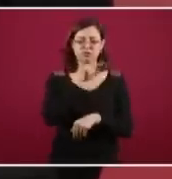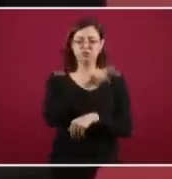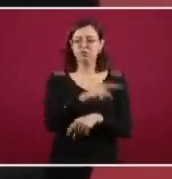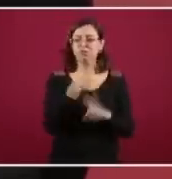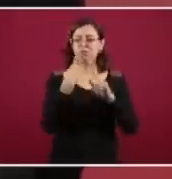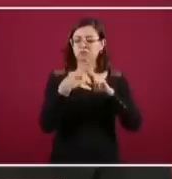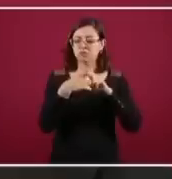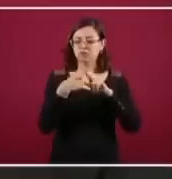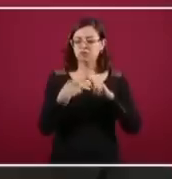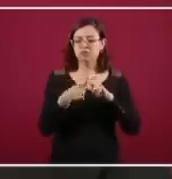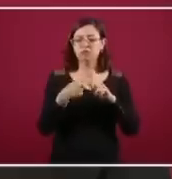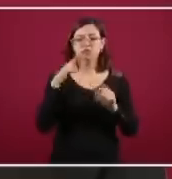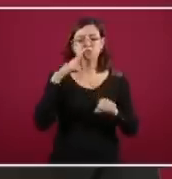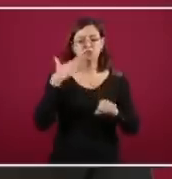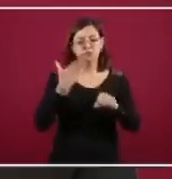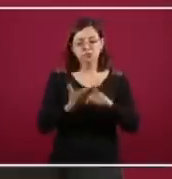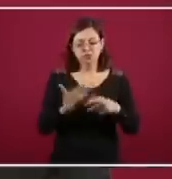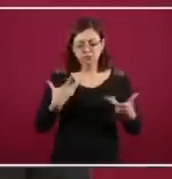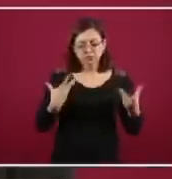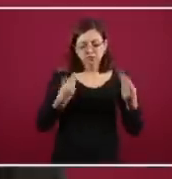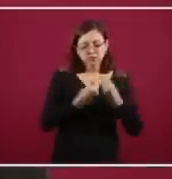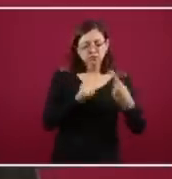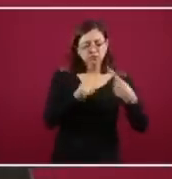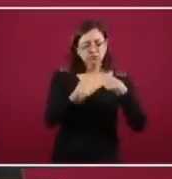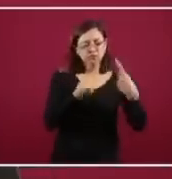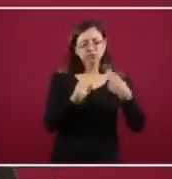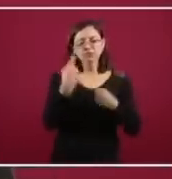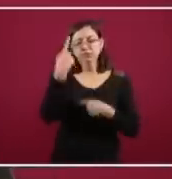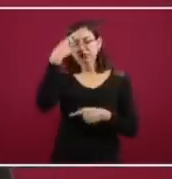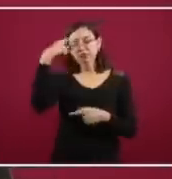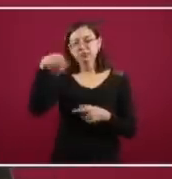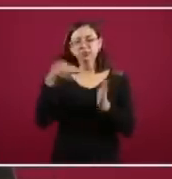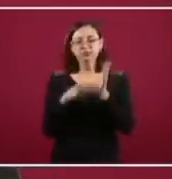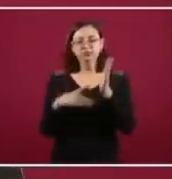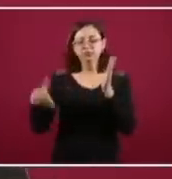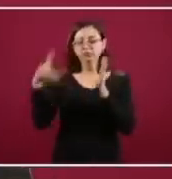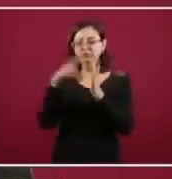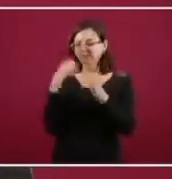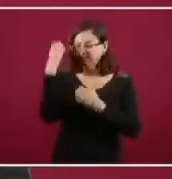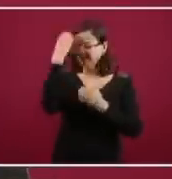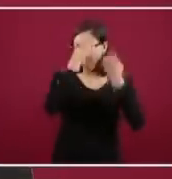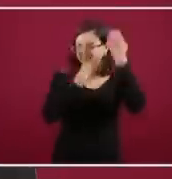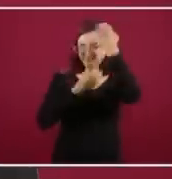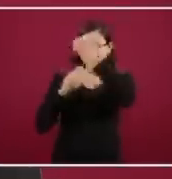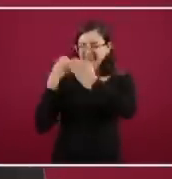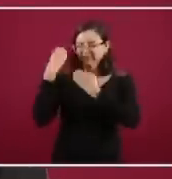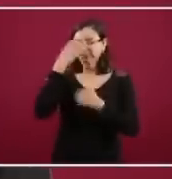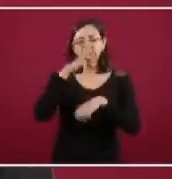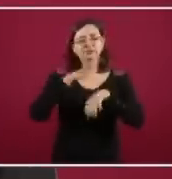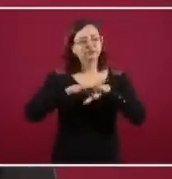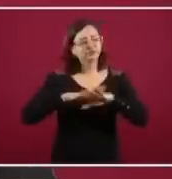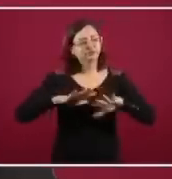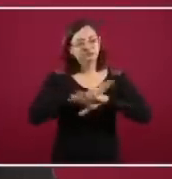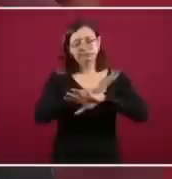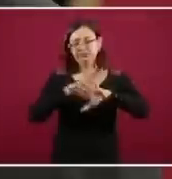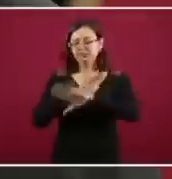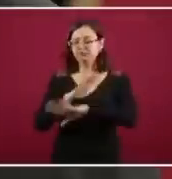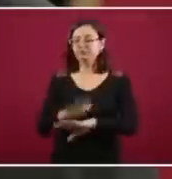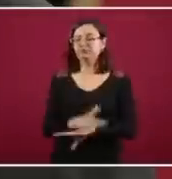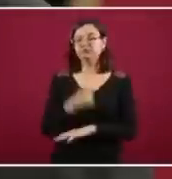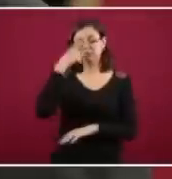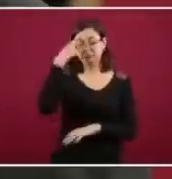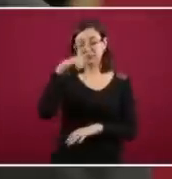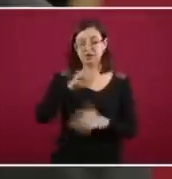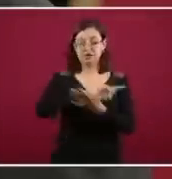finales, para sugerir algunos cambios en la metodología para poder evaluar el verdadero alcance que tiene este